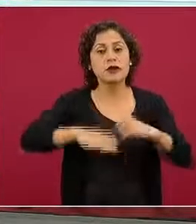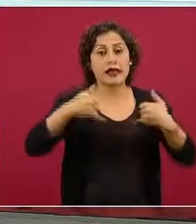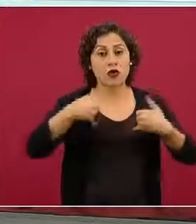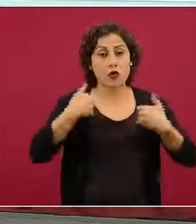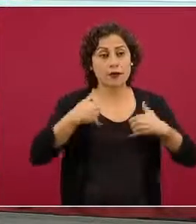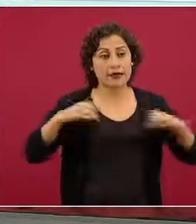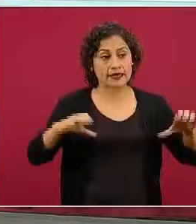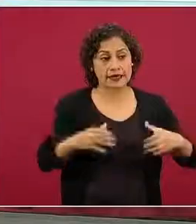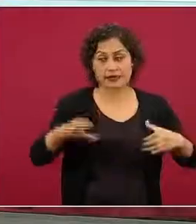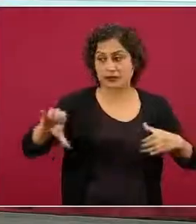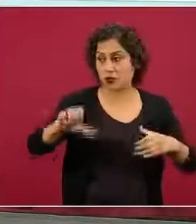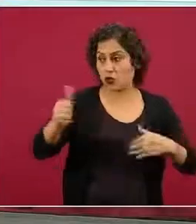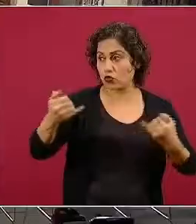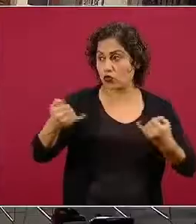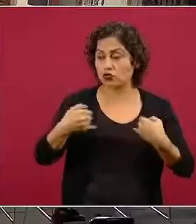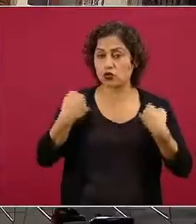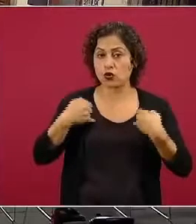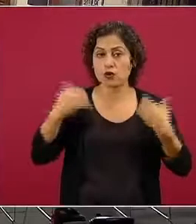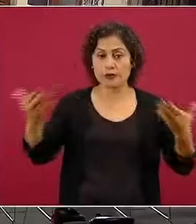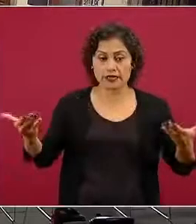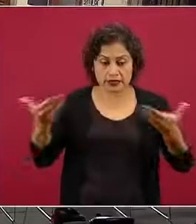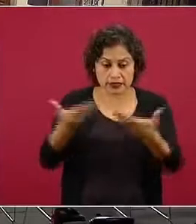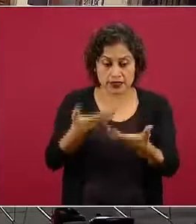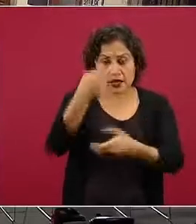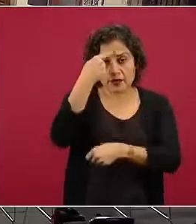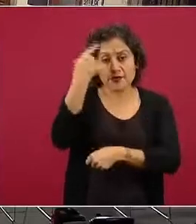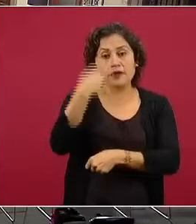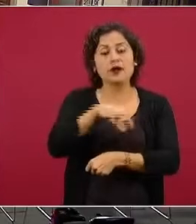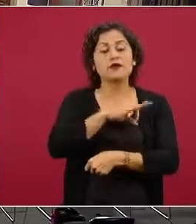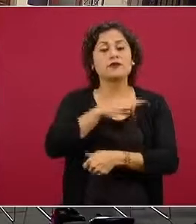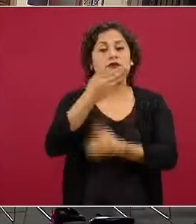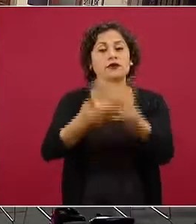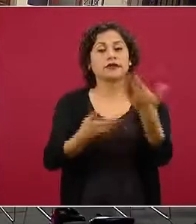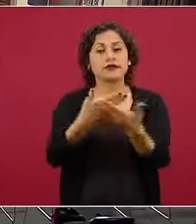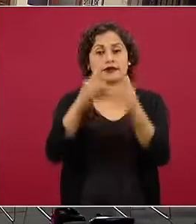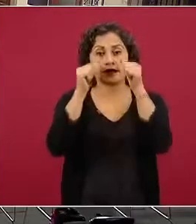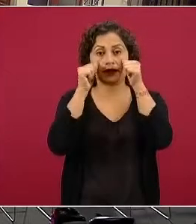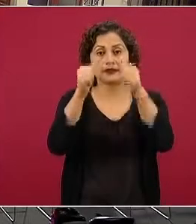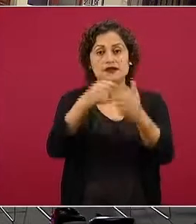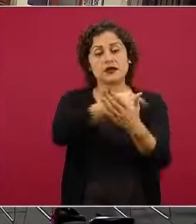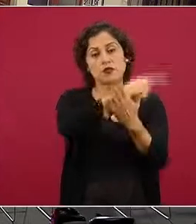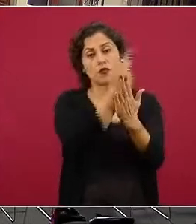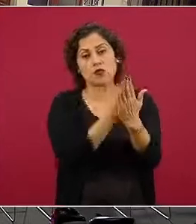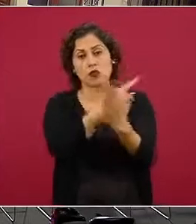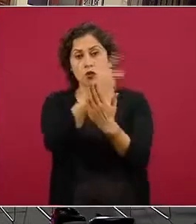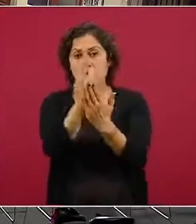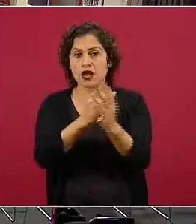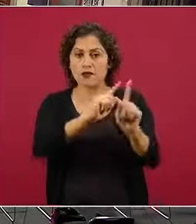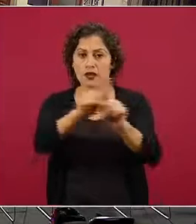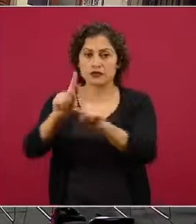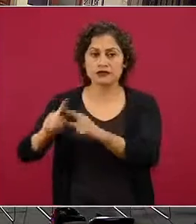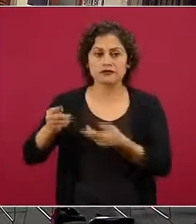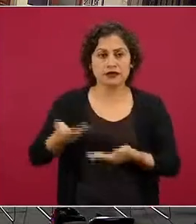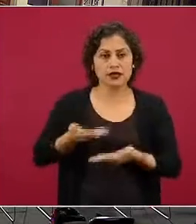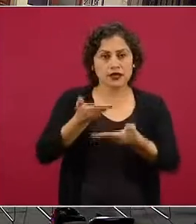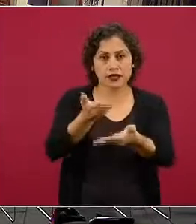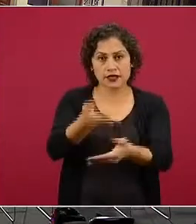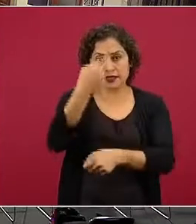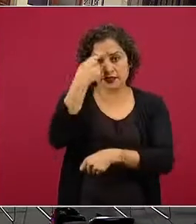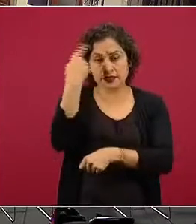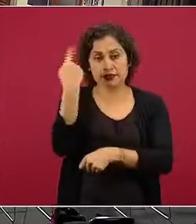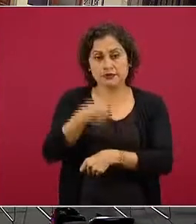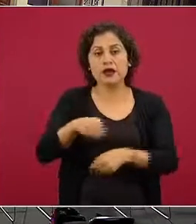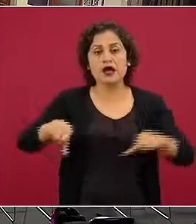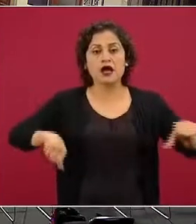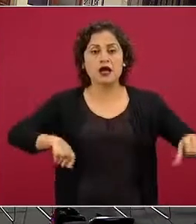apertura en la atención diversa de diversos programas y de diversas acciones que se deben